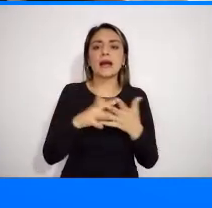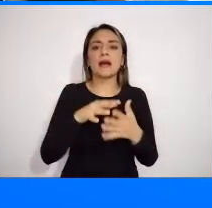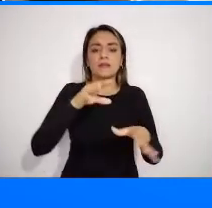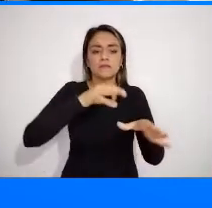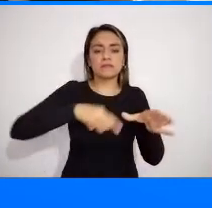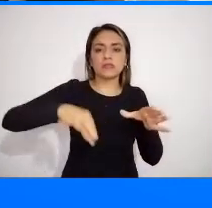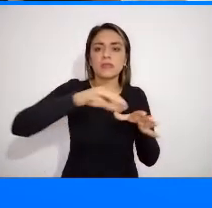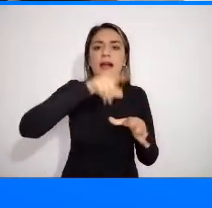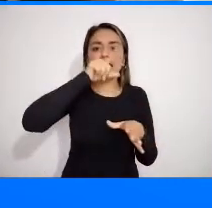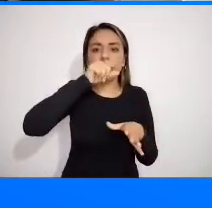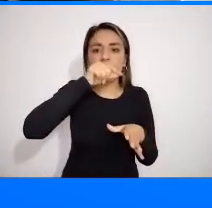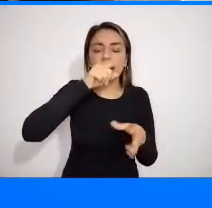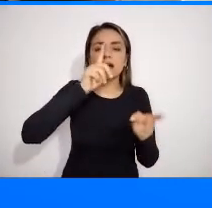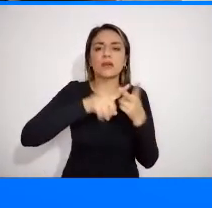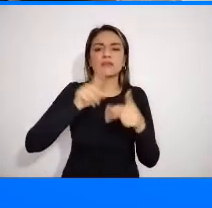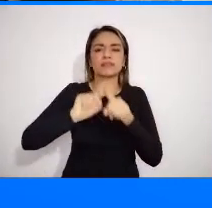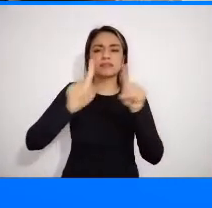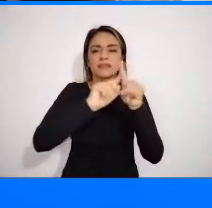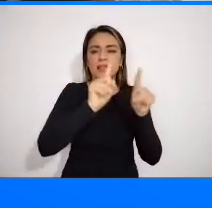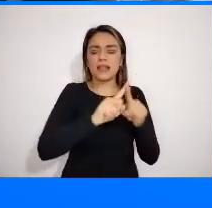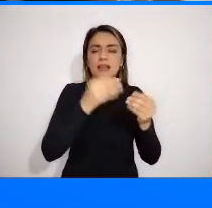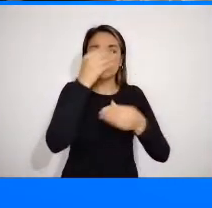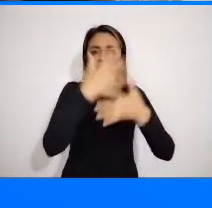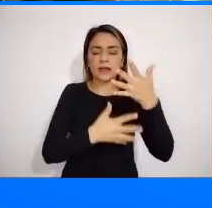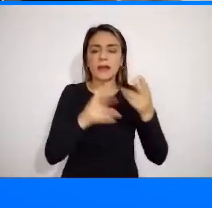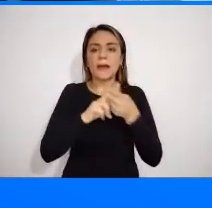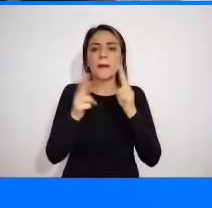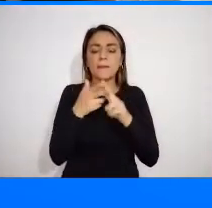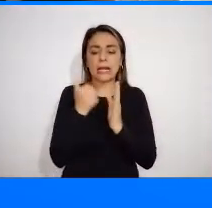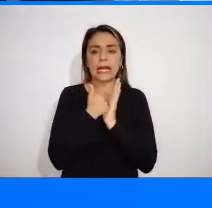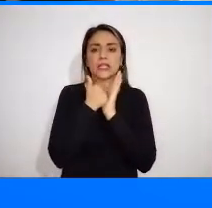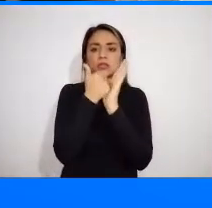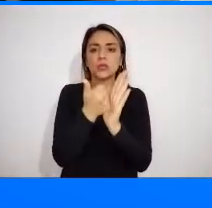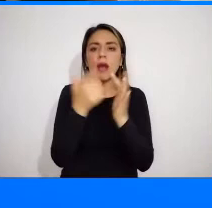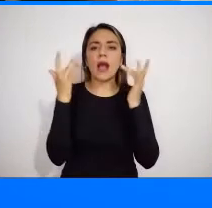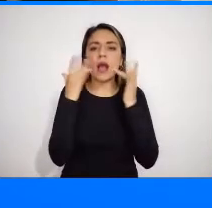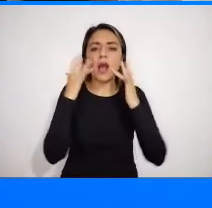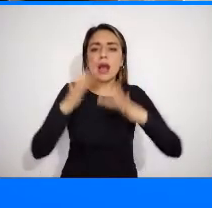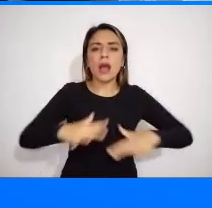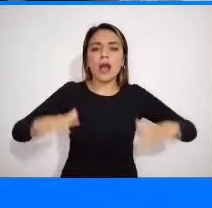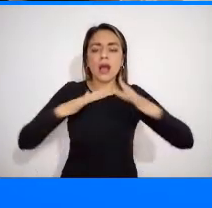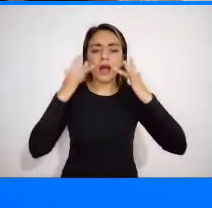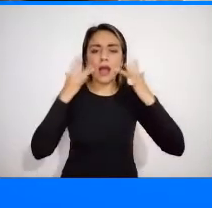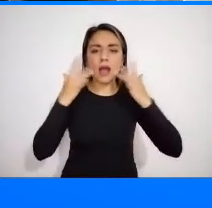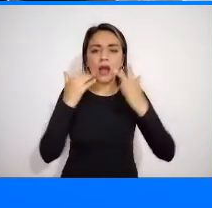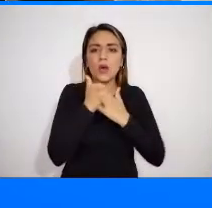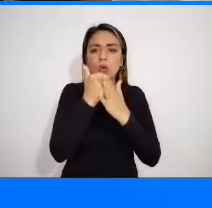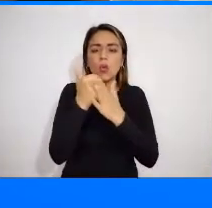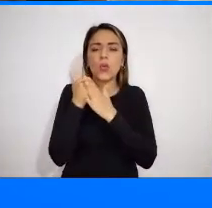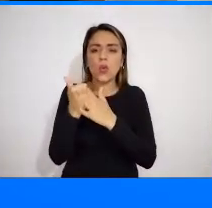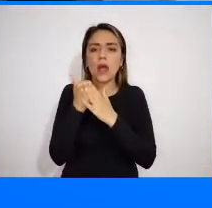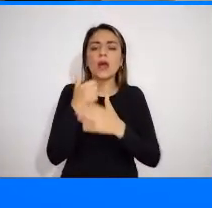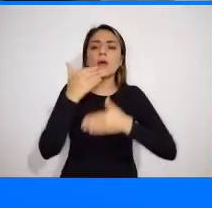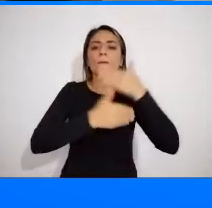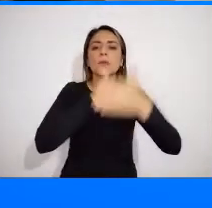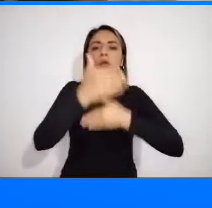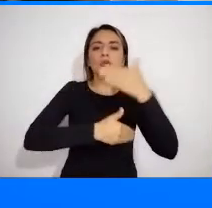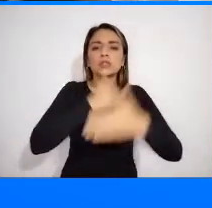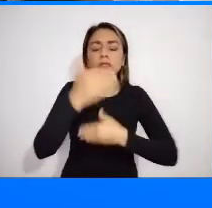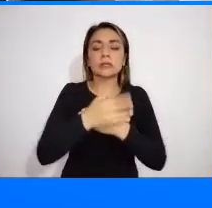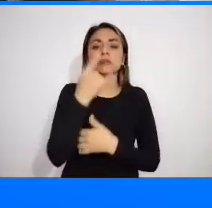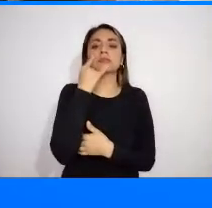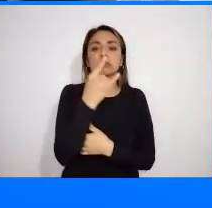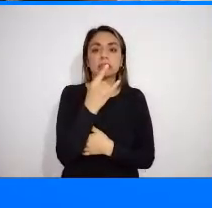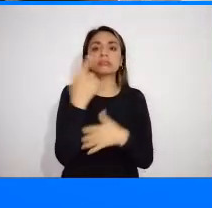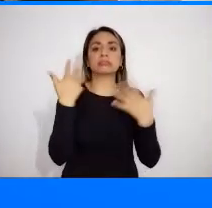gallinaza o porquinaza y está ayudando a limpiar ese entorno a través de un proceso que es bien interesante